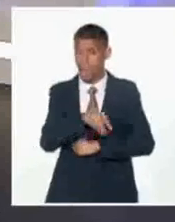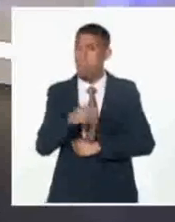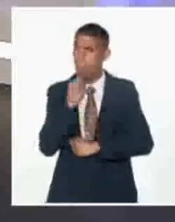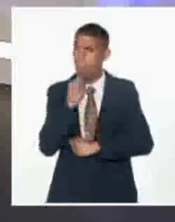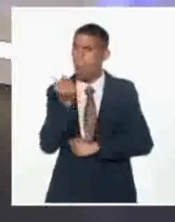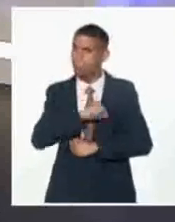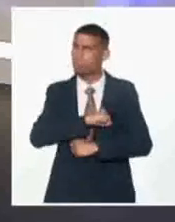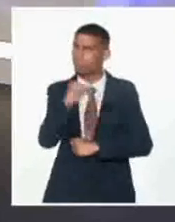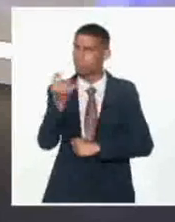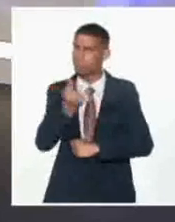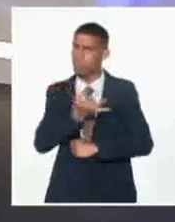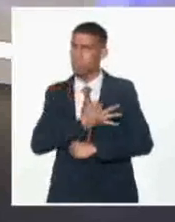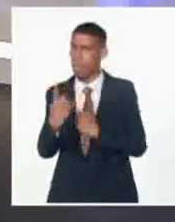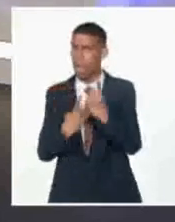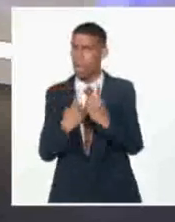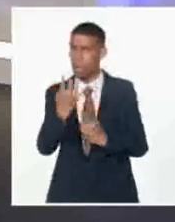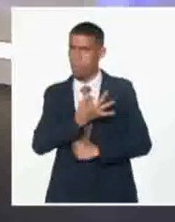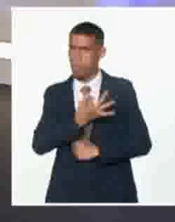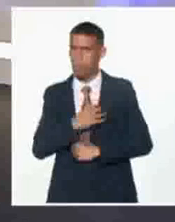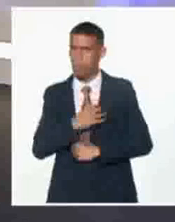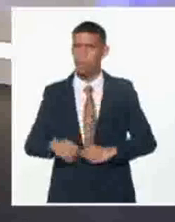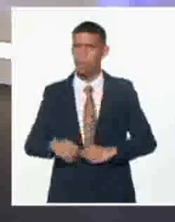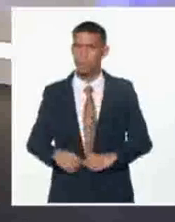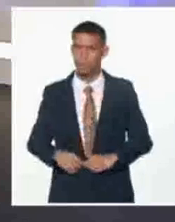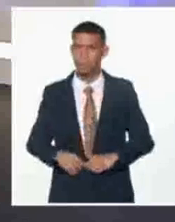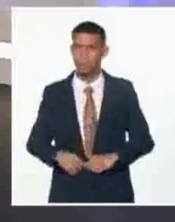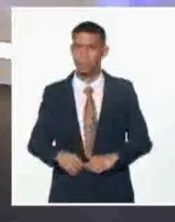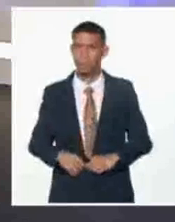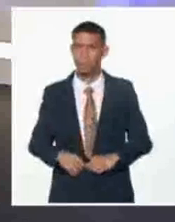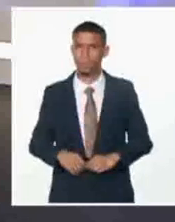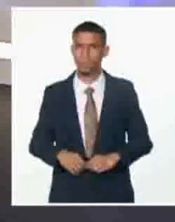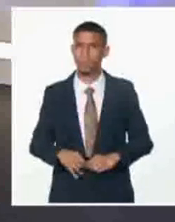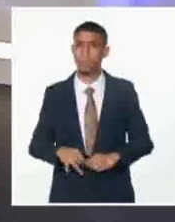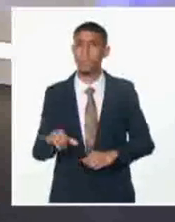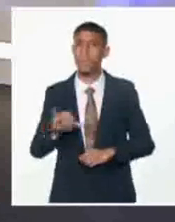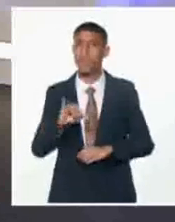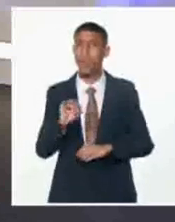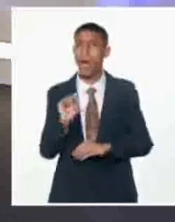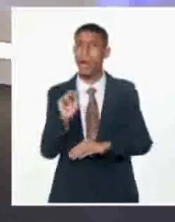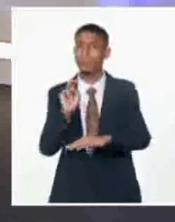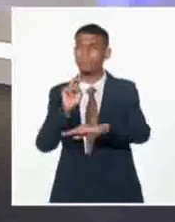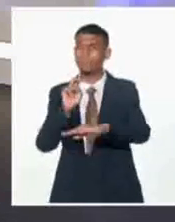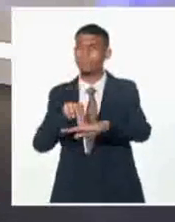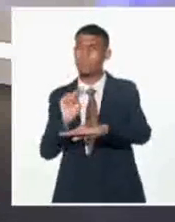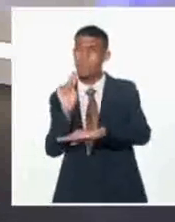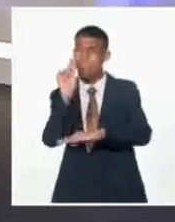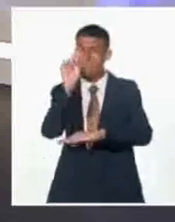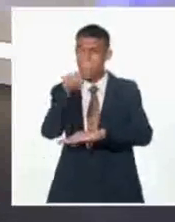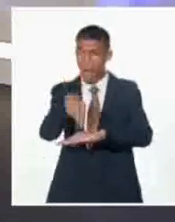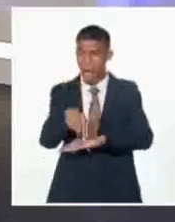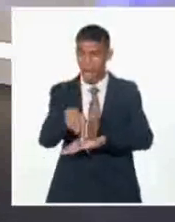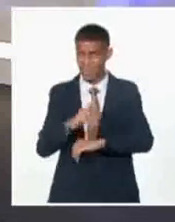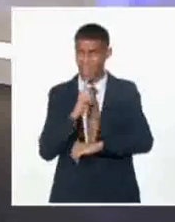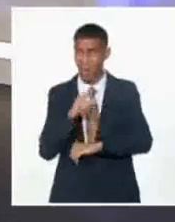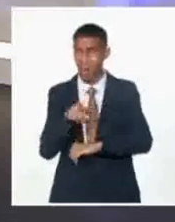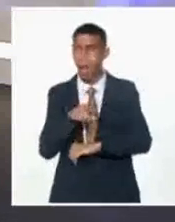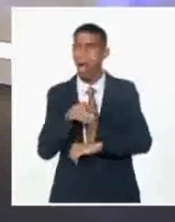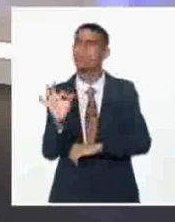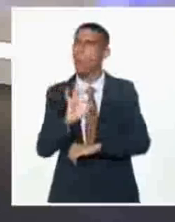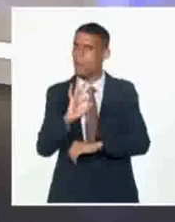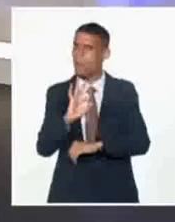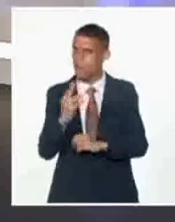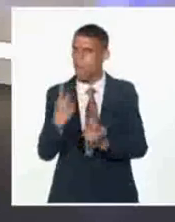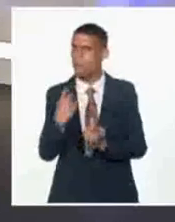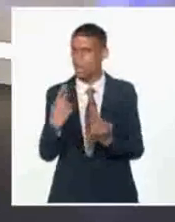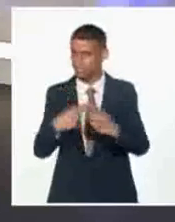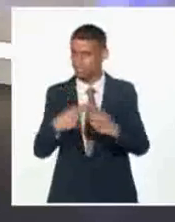en este momento. Está el caso mismo del clavado, que pudiera aportarnos alguna que otra medalla, así como el canotaje. Creo que por aquí descansan las